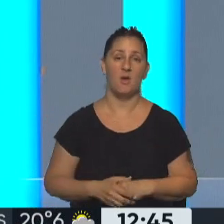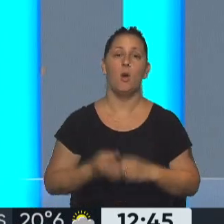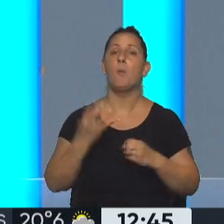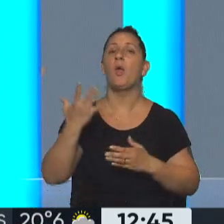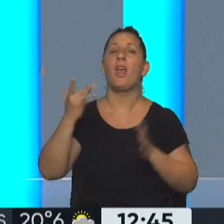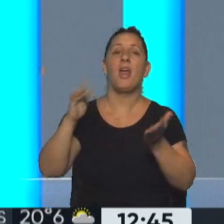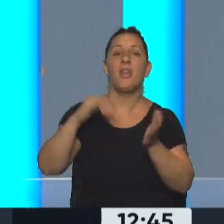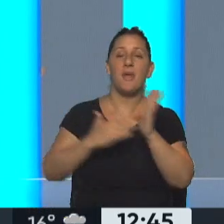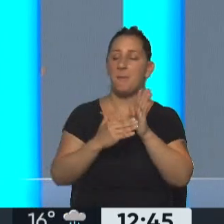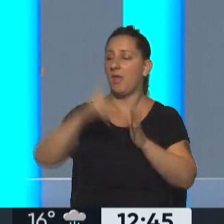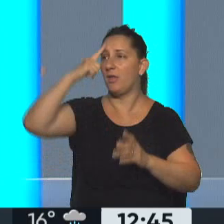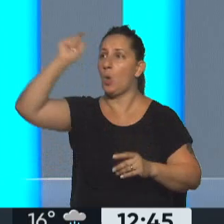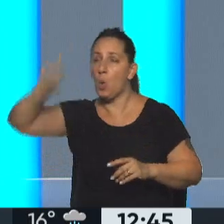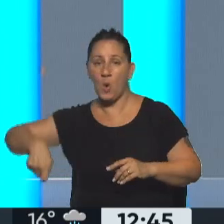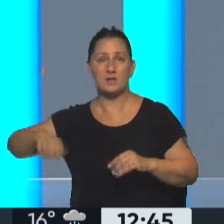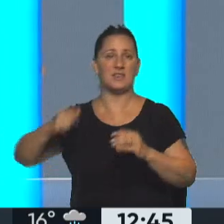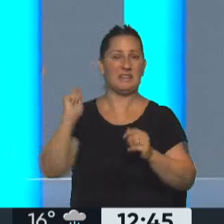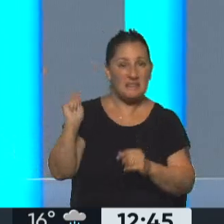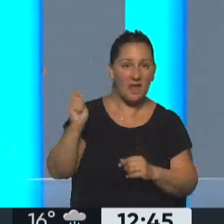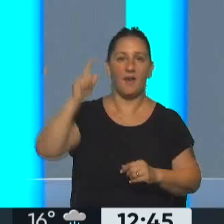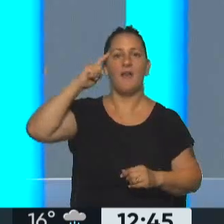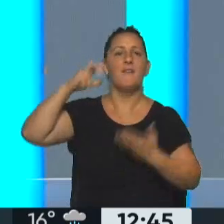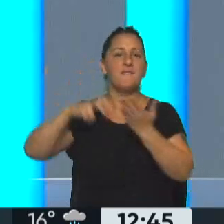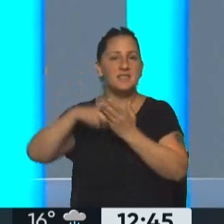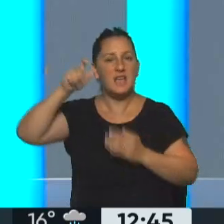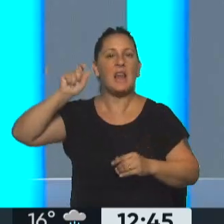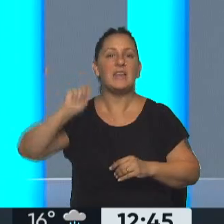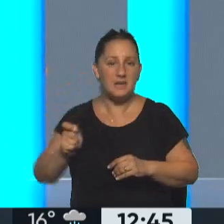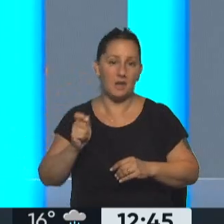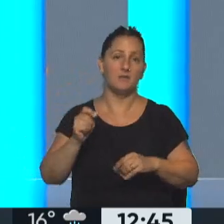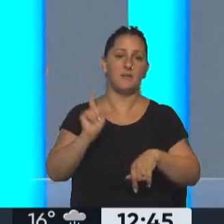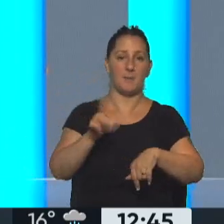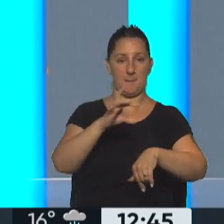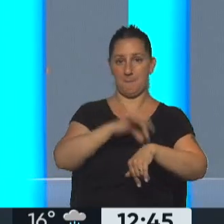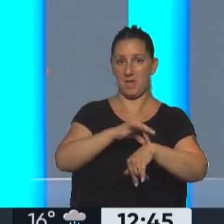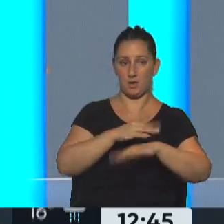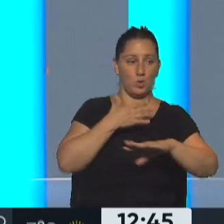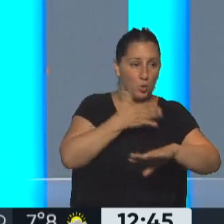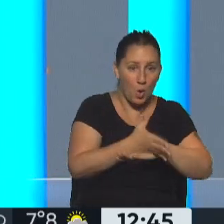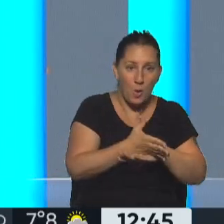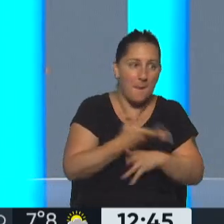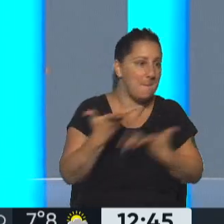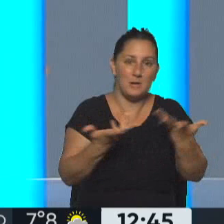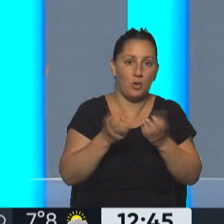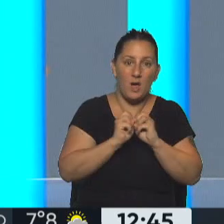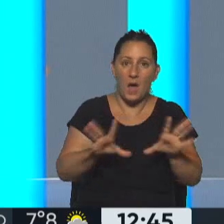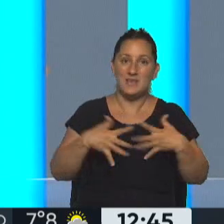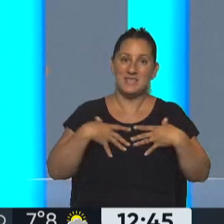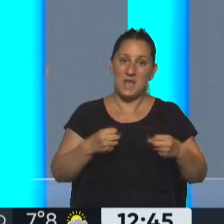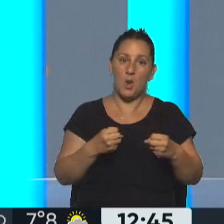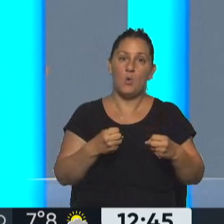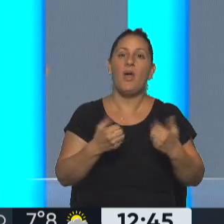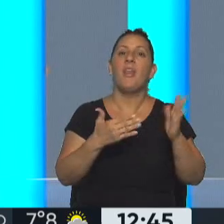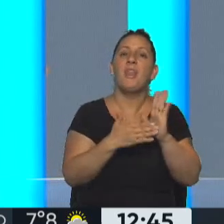después que te toque depende de la fiscal y depende también de los médicos donde vos llegues Porque tuviste un evento porque te pasó algo digamos tuviste un problema de salud